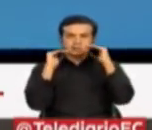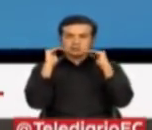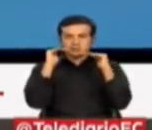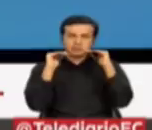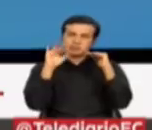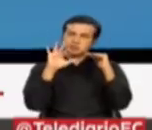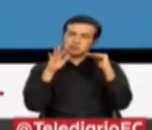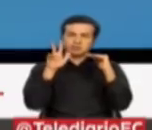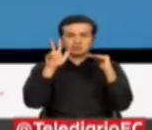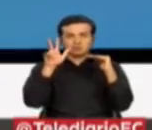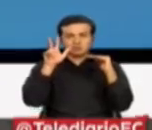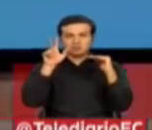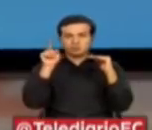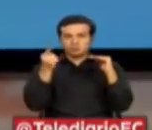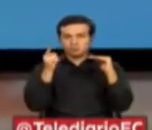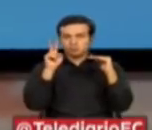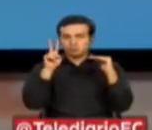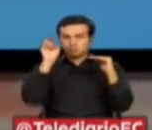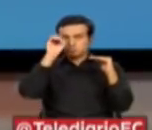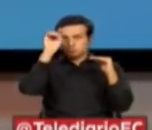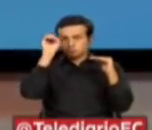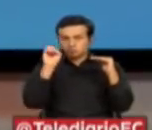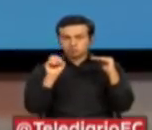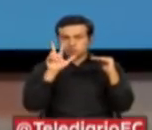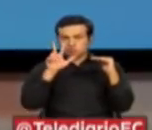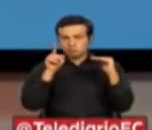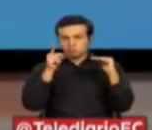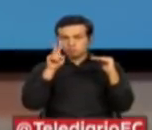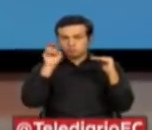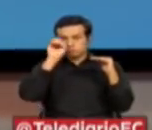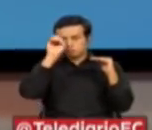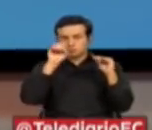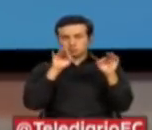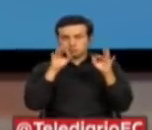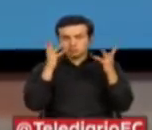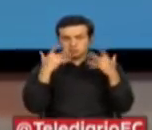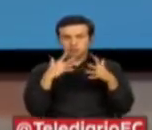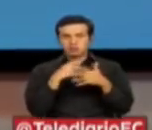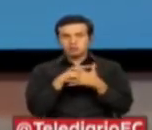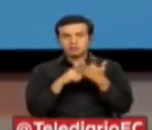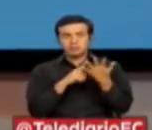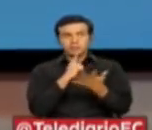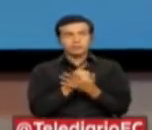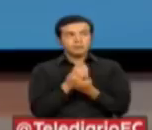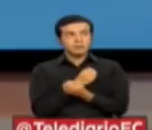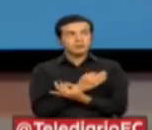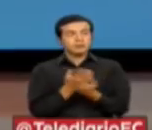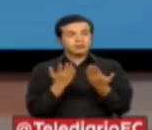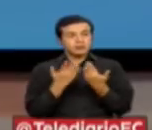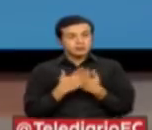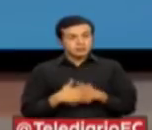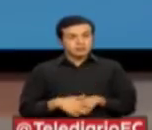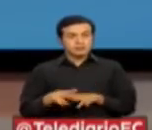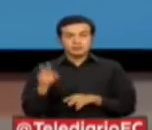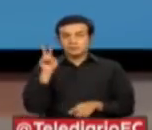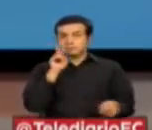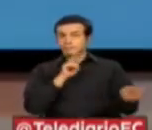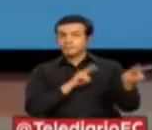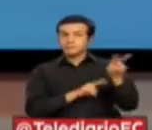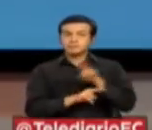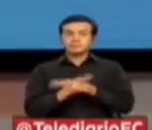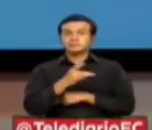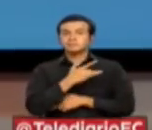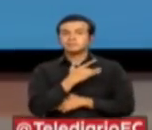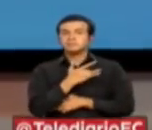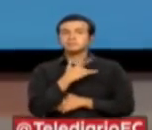más o menos 3.2. Aclarado esto, hay una serie de elementos que medimos para configurar cuál es el estado